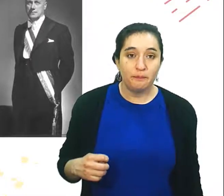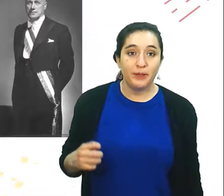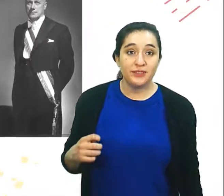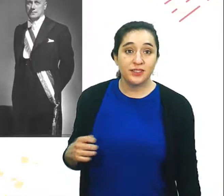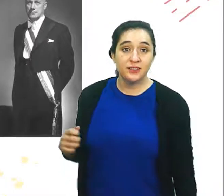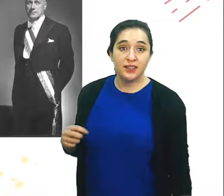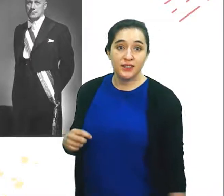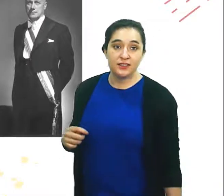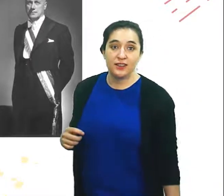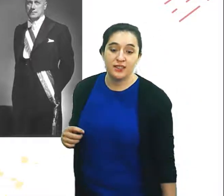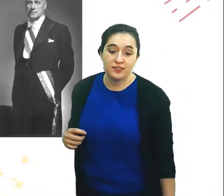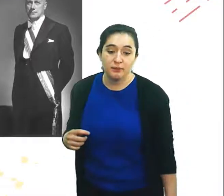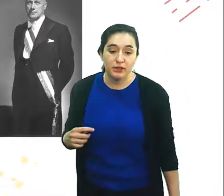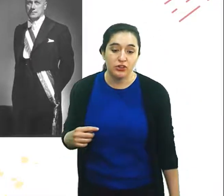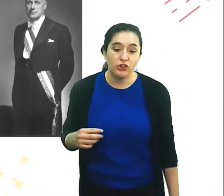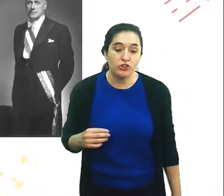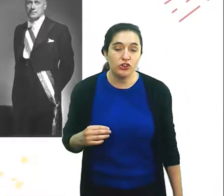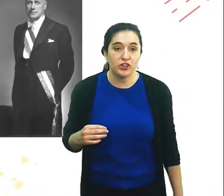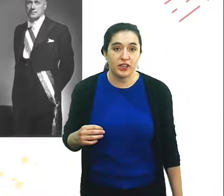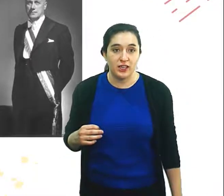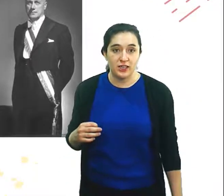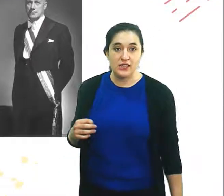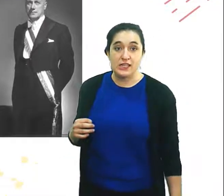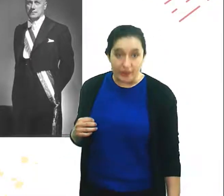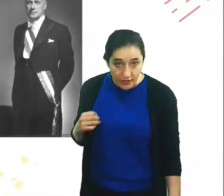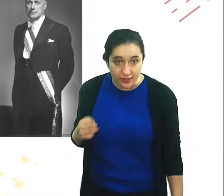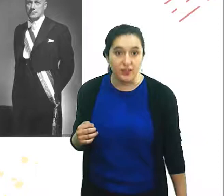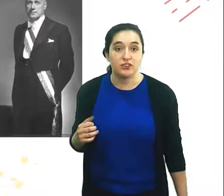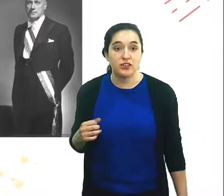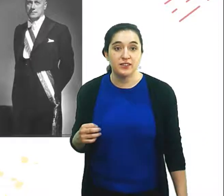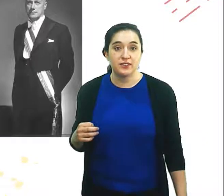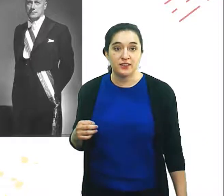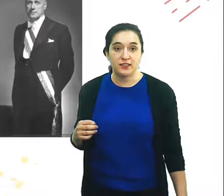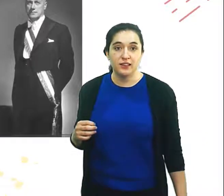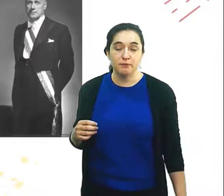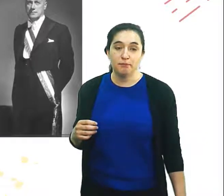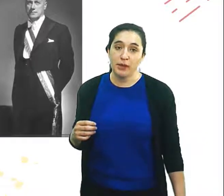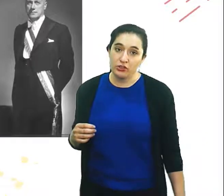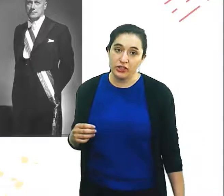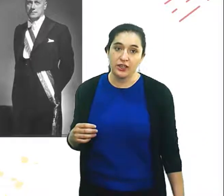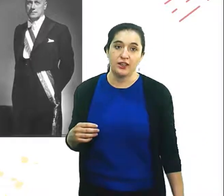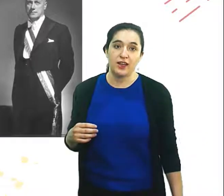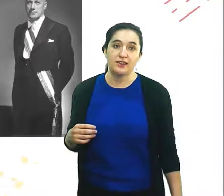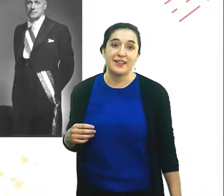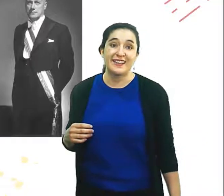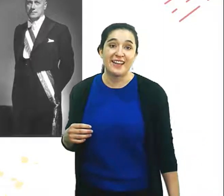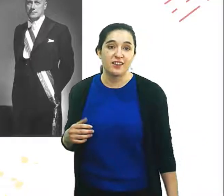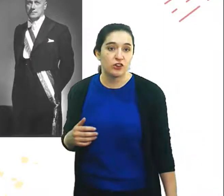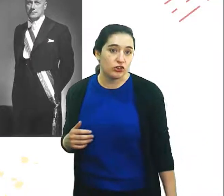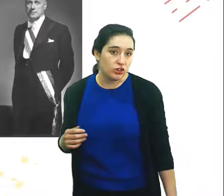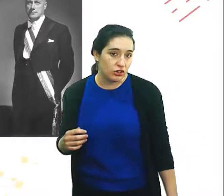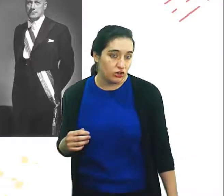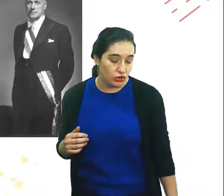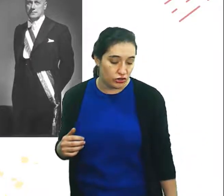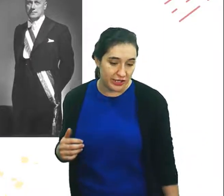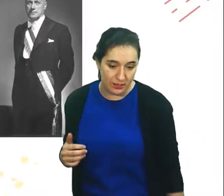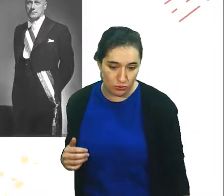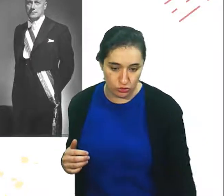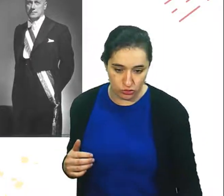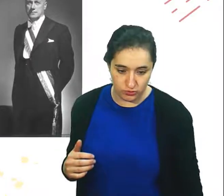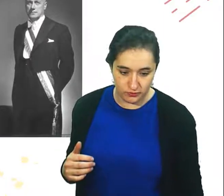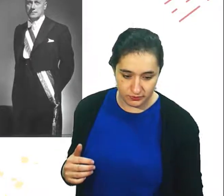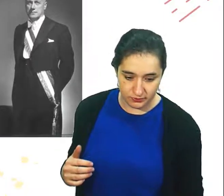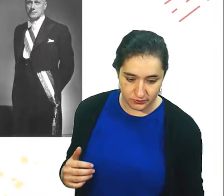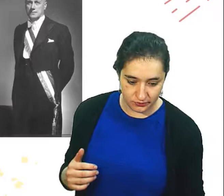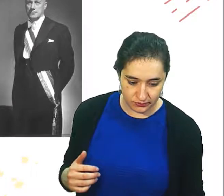periodo presidencialista, que es el periodo que se inicia con Alessandri, pero que hasta el día de hoy lo